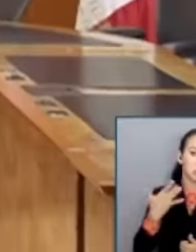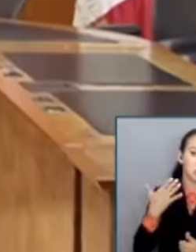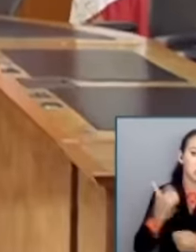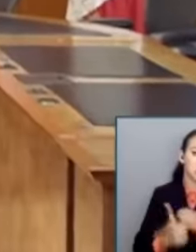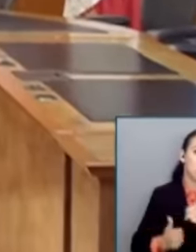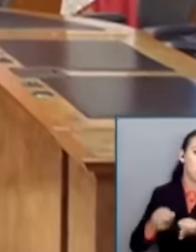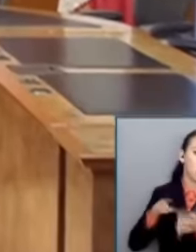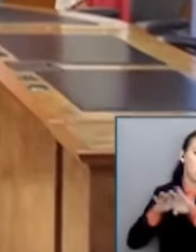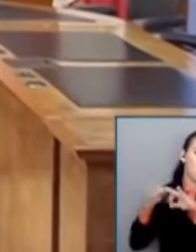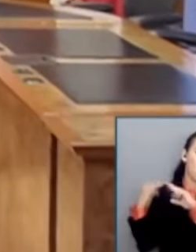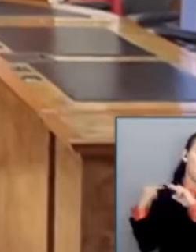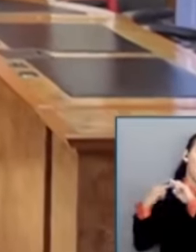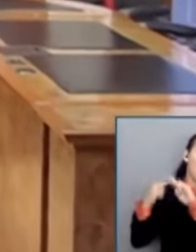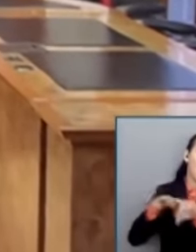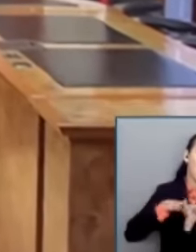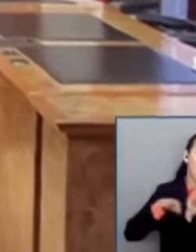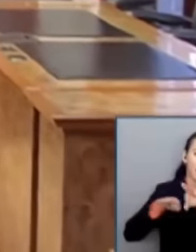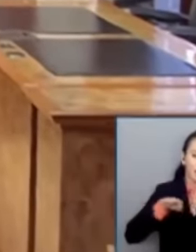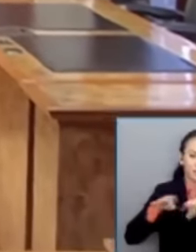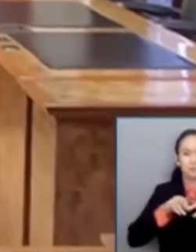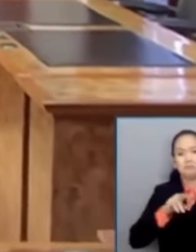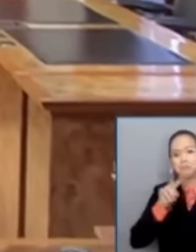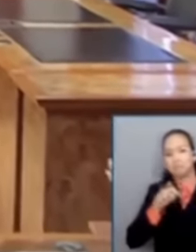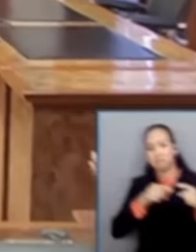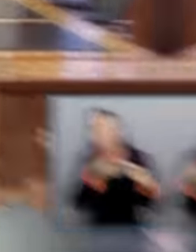159 días.